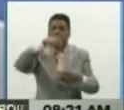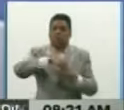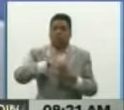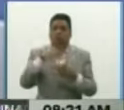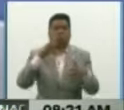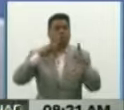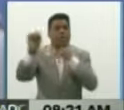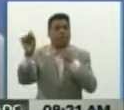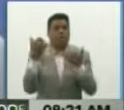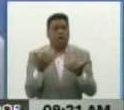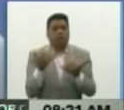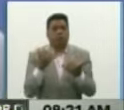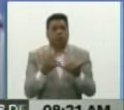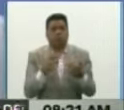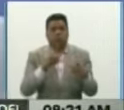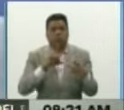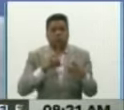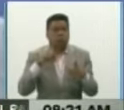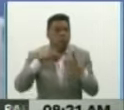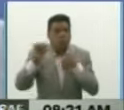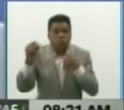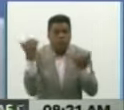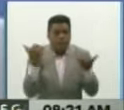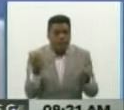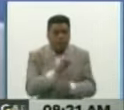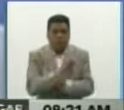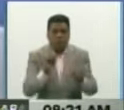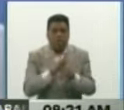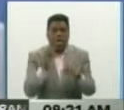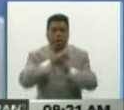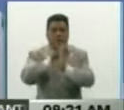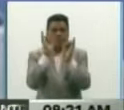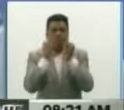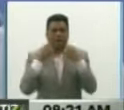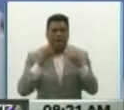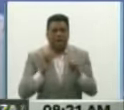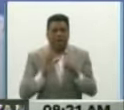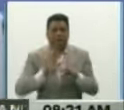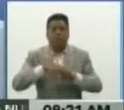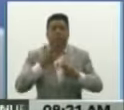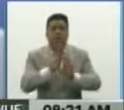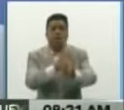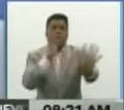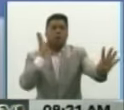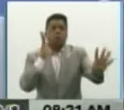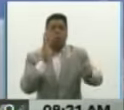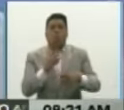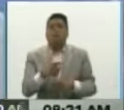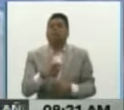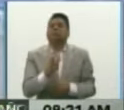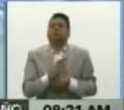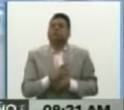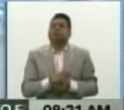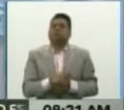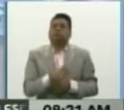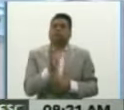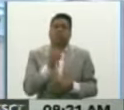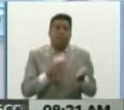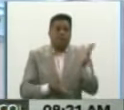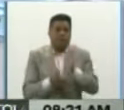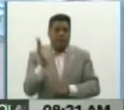van ni a palo de Empresas Polar, felices. La cola es grande para entrar. Para salir no tenemos cola, por